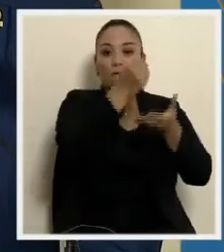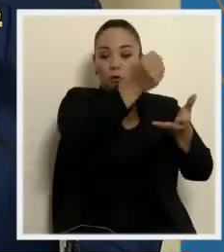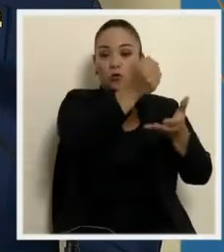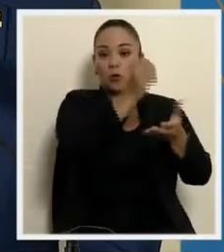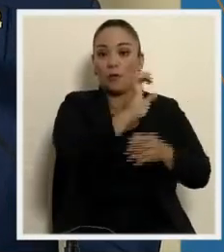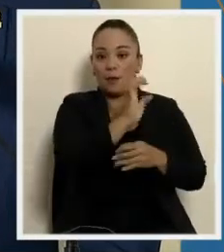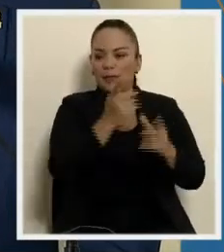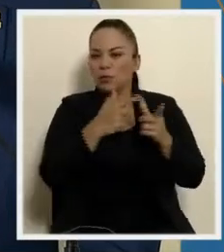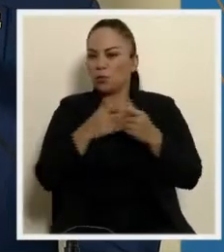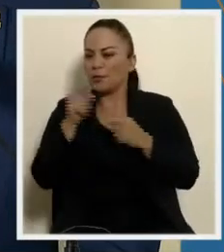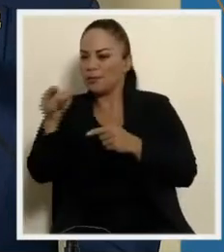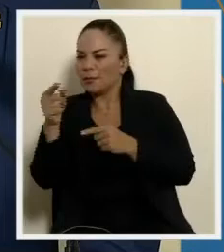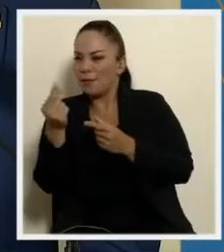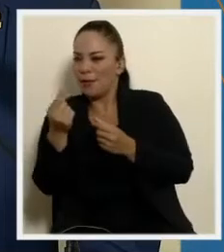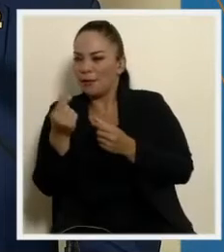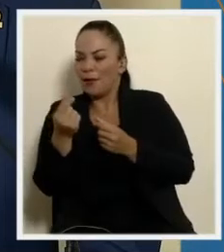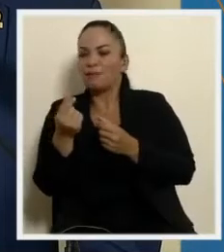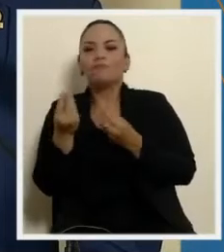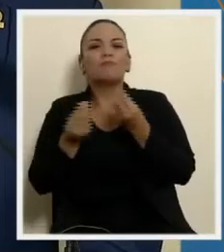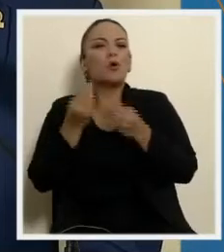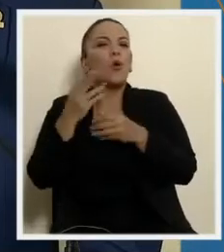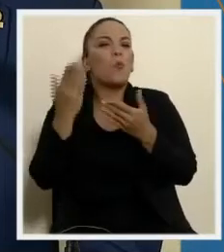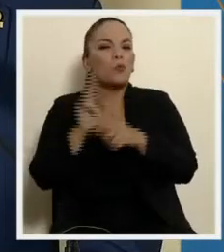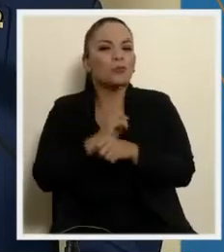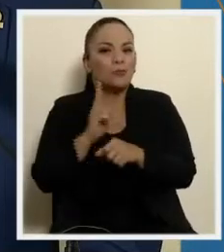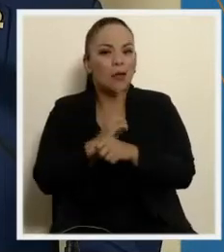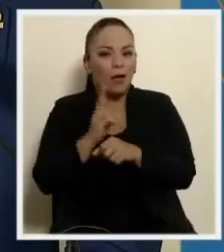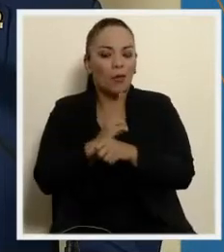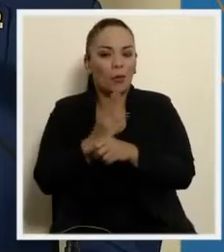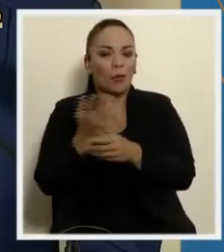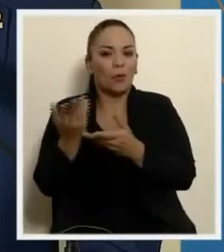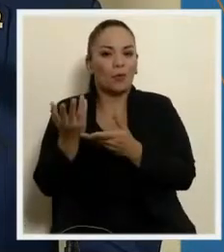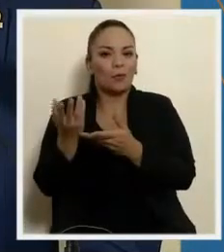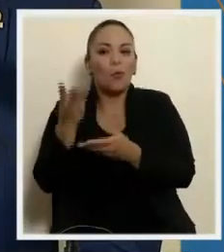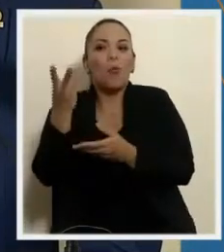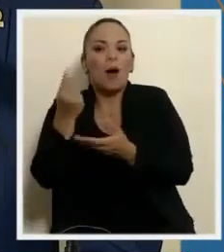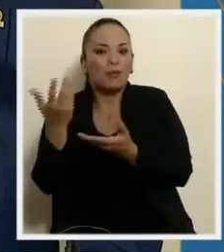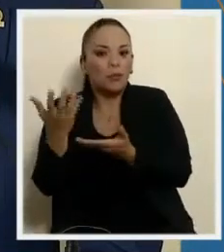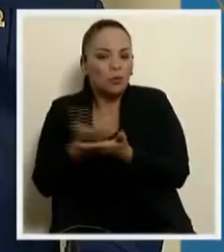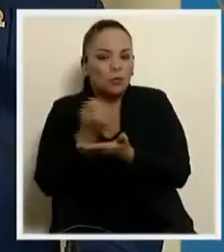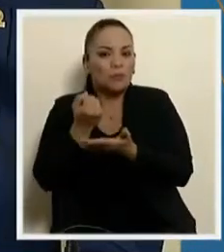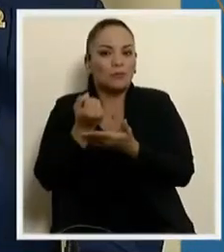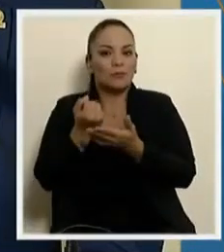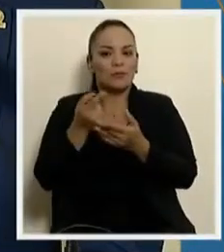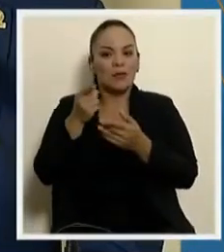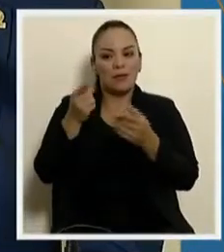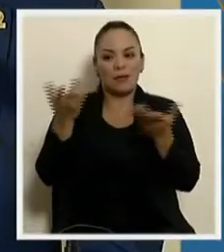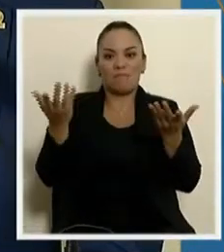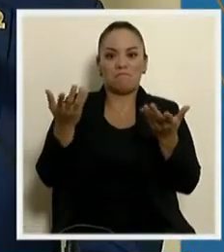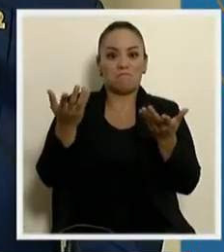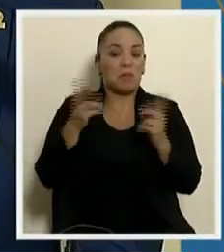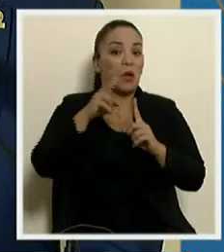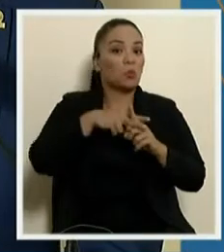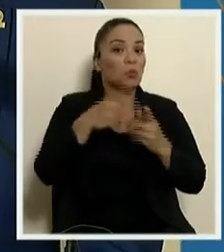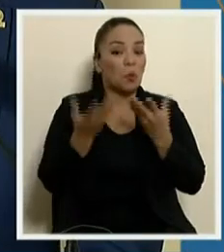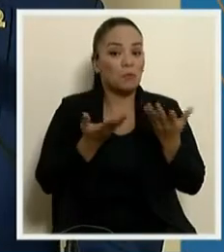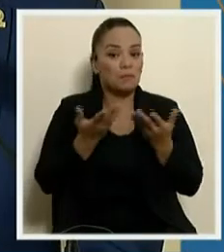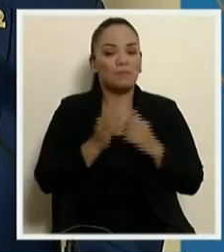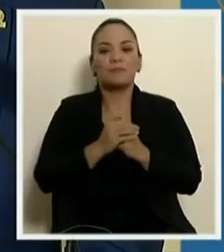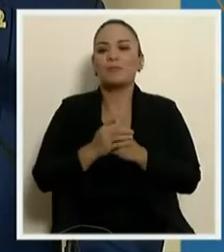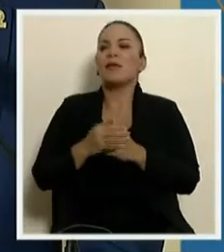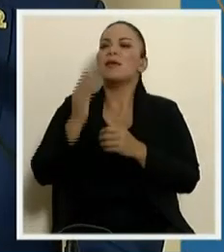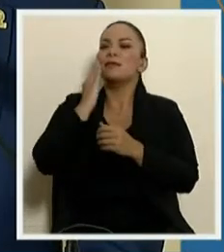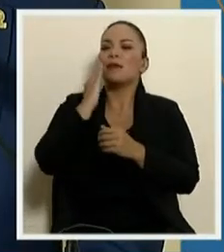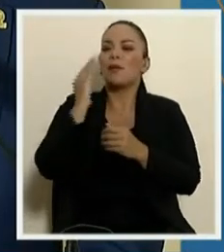recibido por este concepto, en qué se ha invertido y cómo está el margen de ejecución de estos recursos. Y finalmente saber para